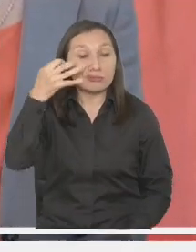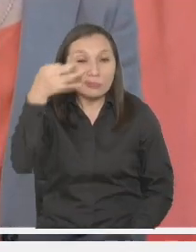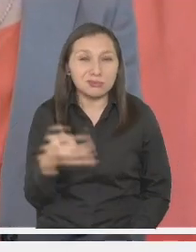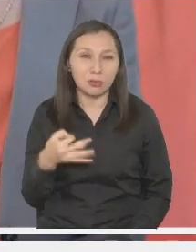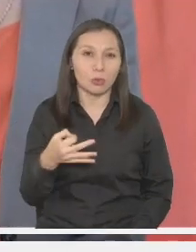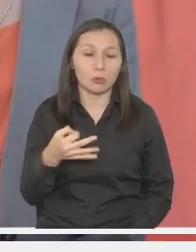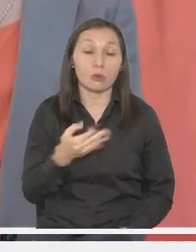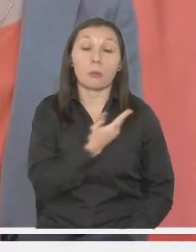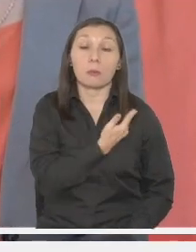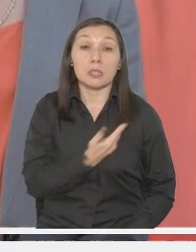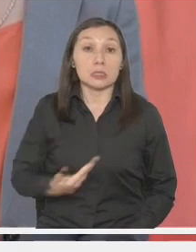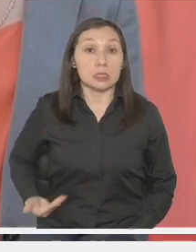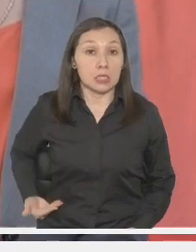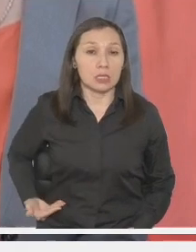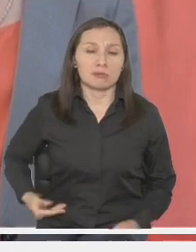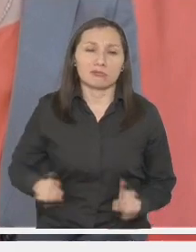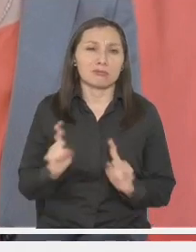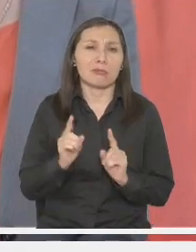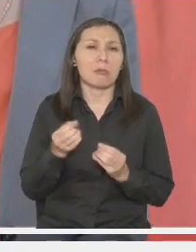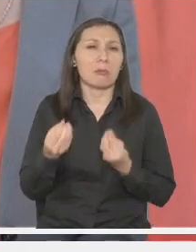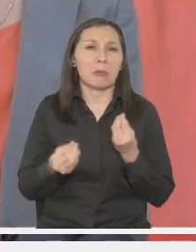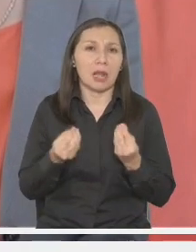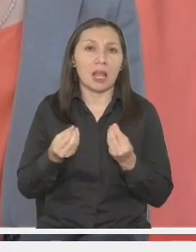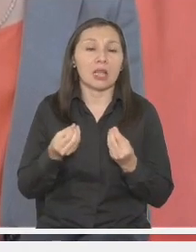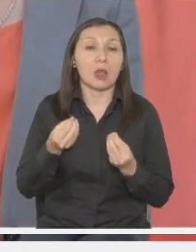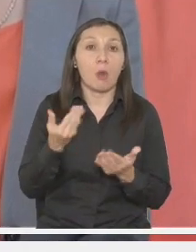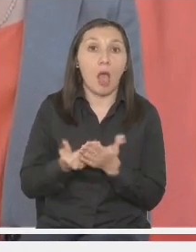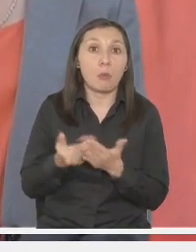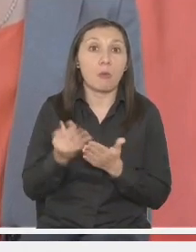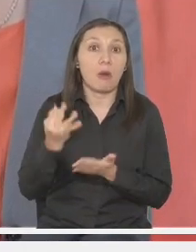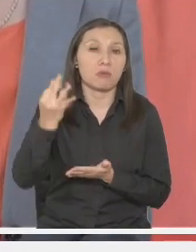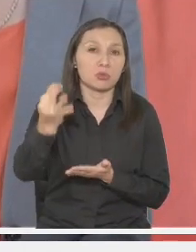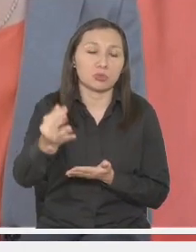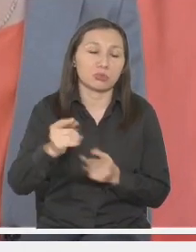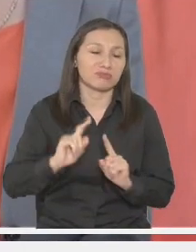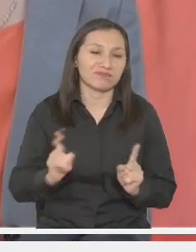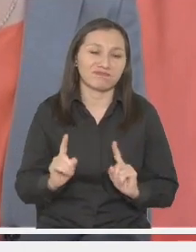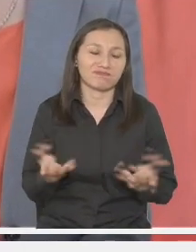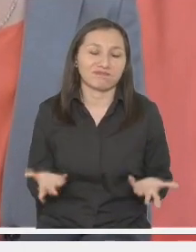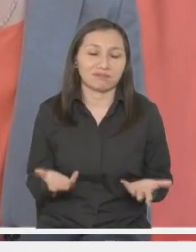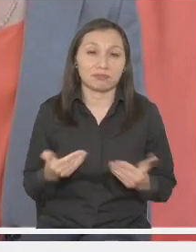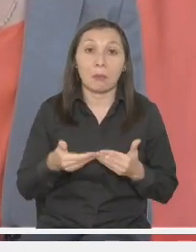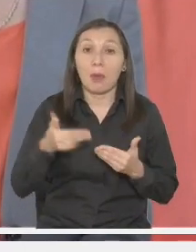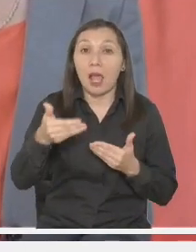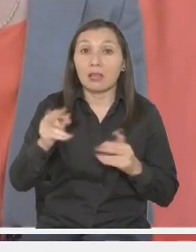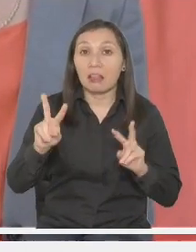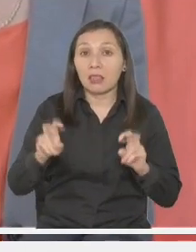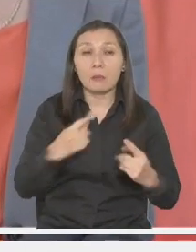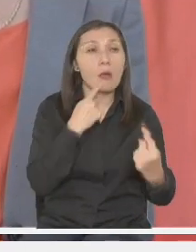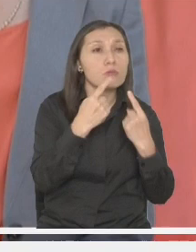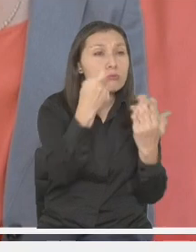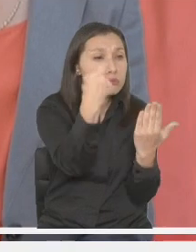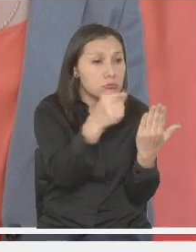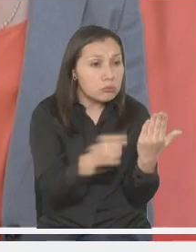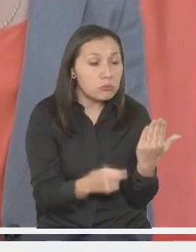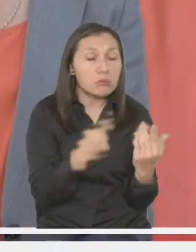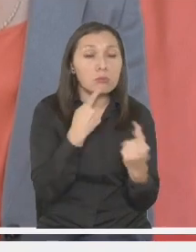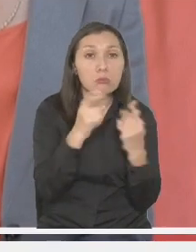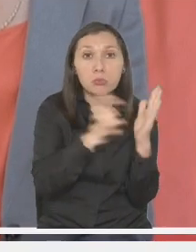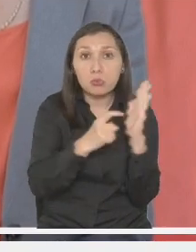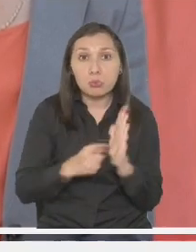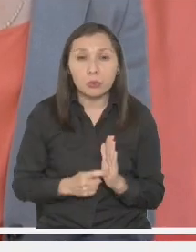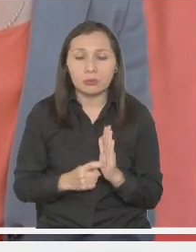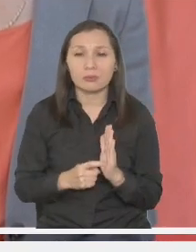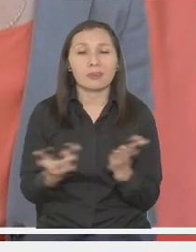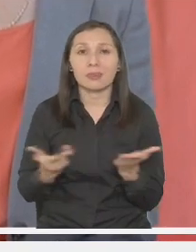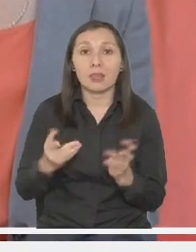como presidente de la República, que no vale la pena en el largo plazo. Y que más allá de encuestas coyunturales, lo